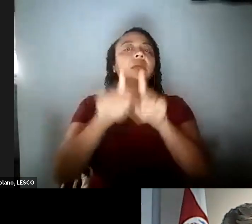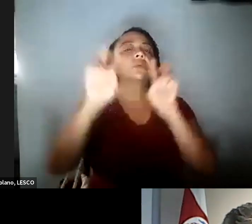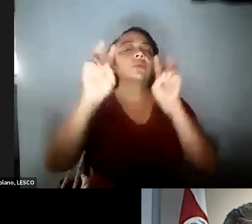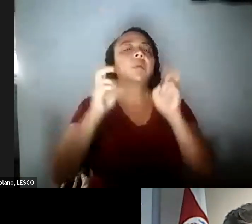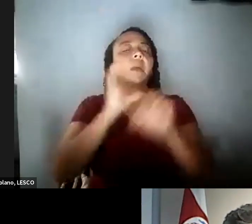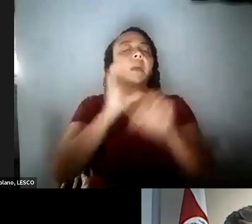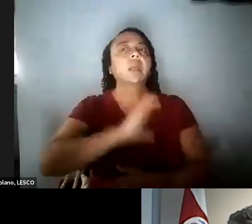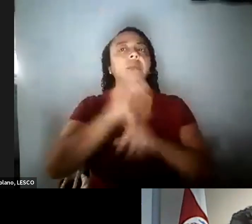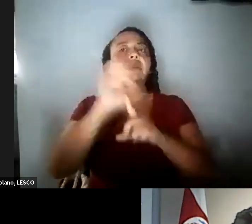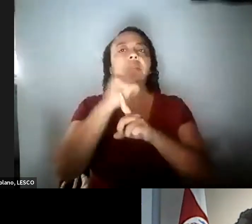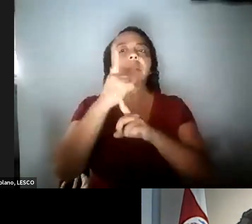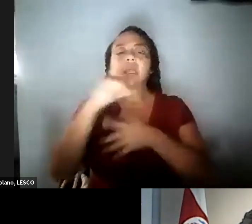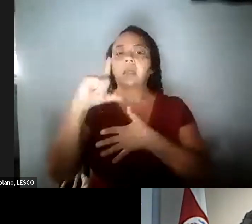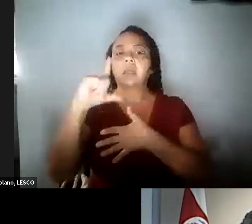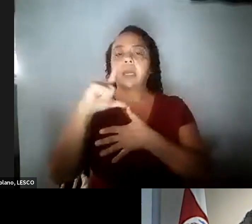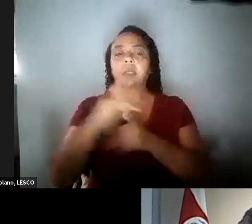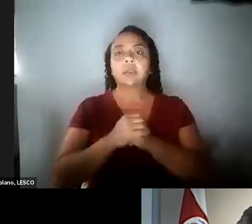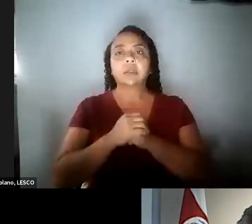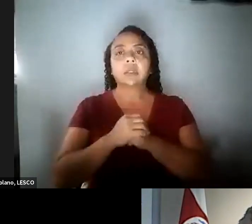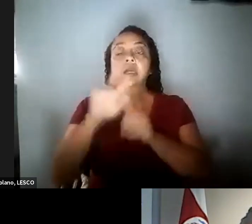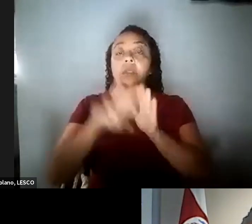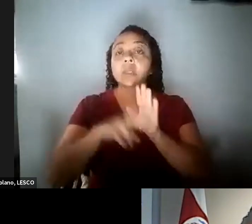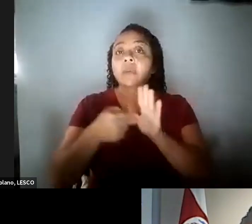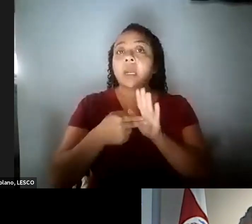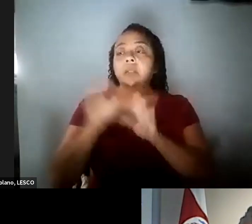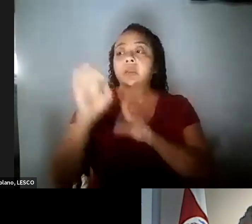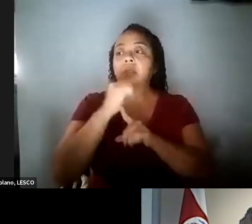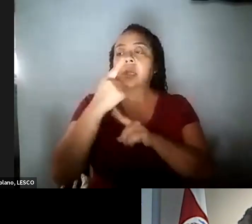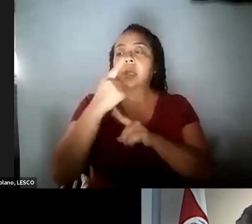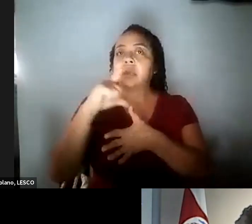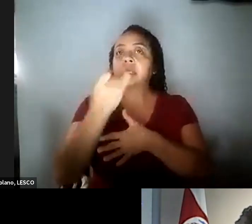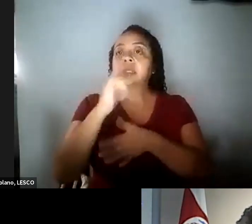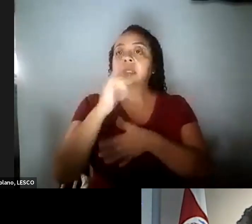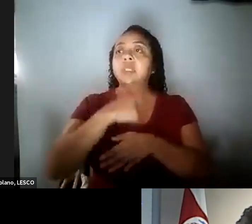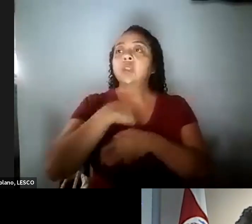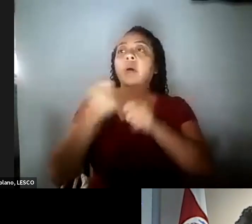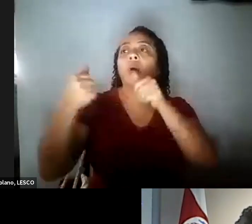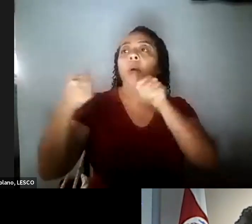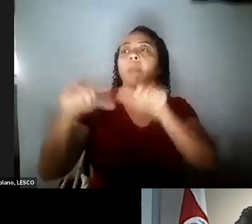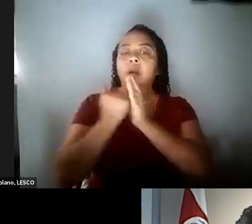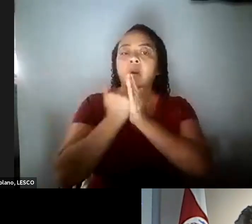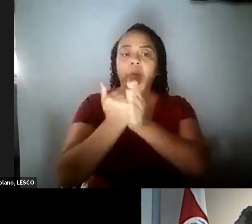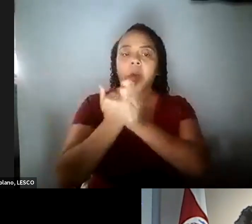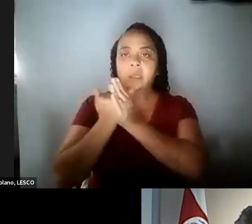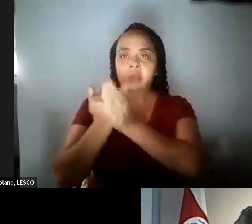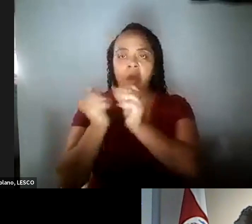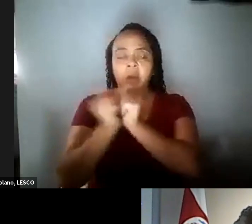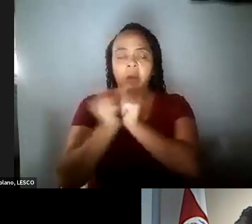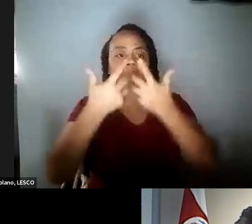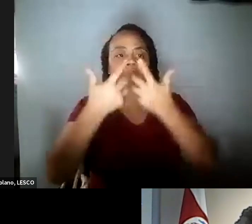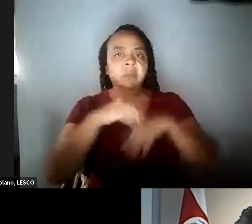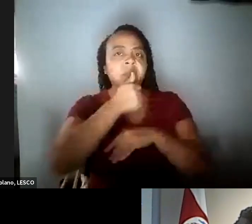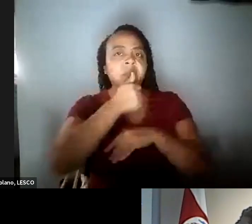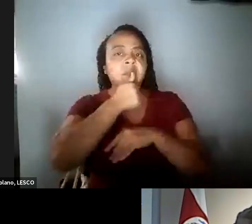de la sociedad latinoamericana es decir en la sociedad latinoamericana si yo hago un convenio de cooperación con una empresa privada hoy